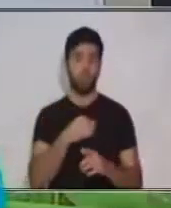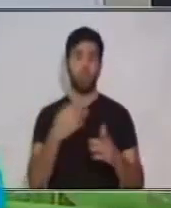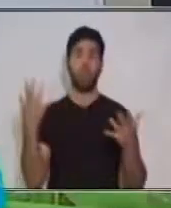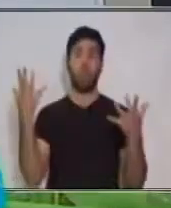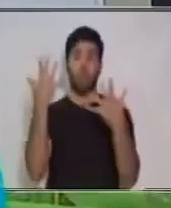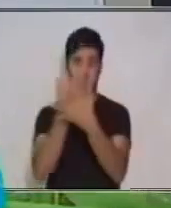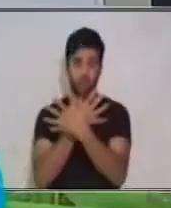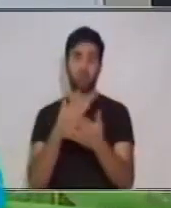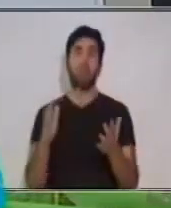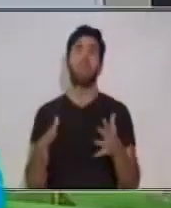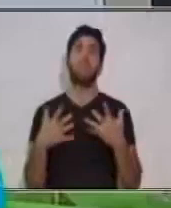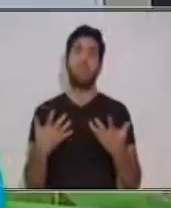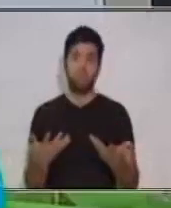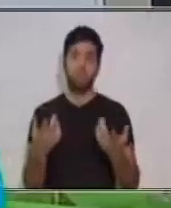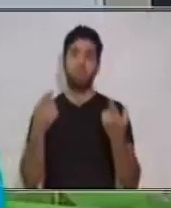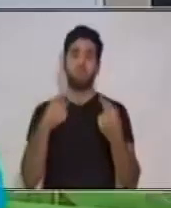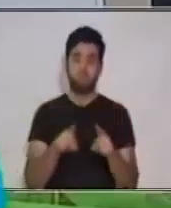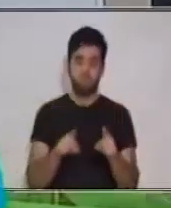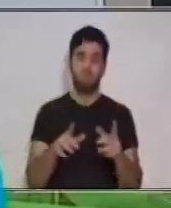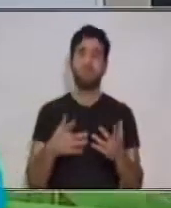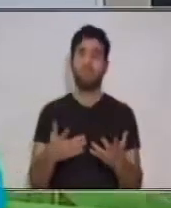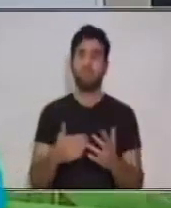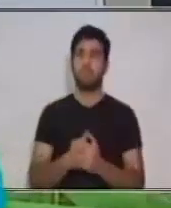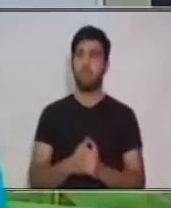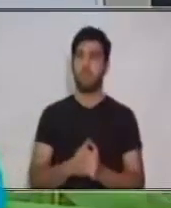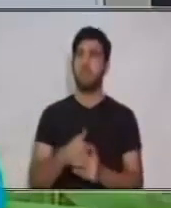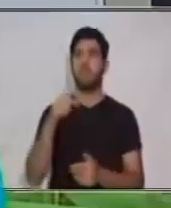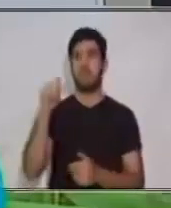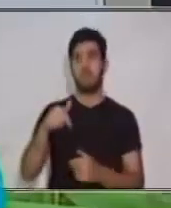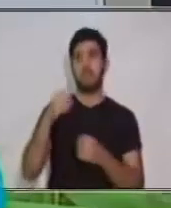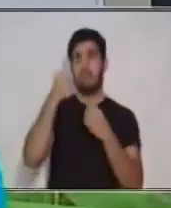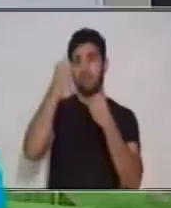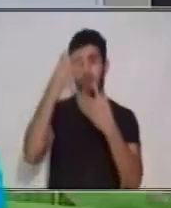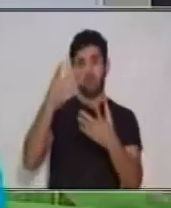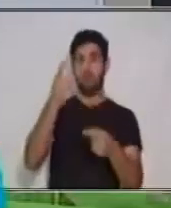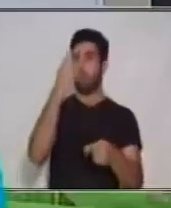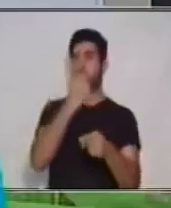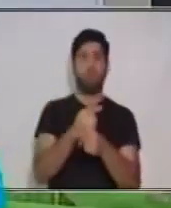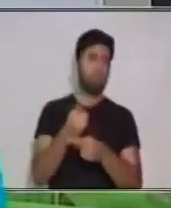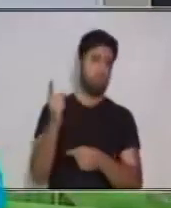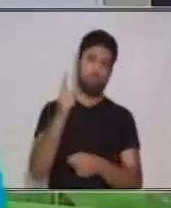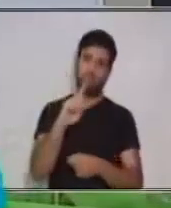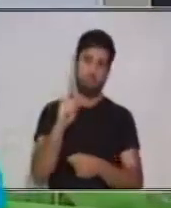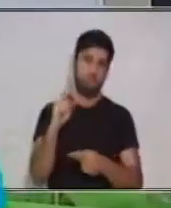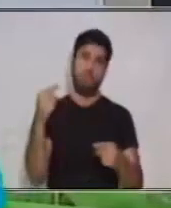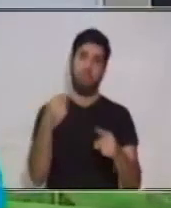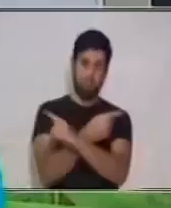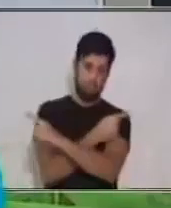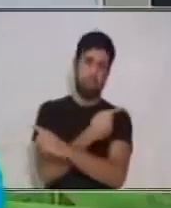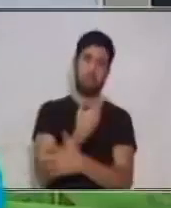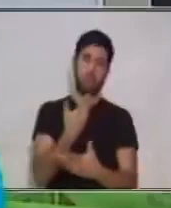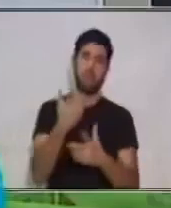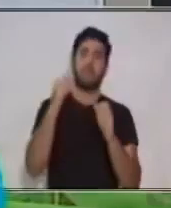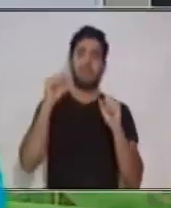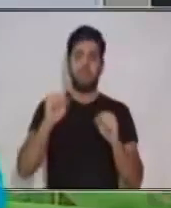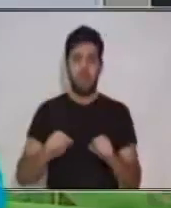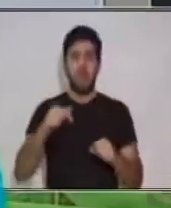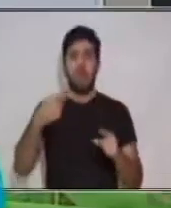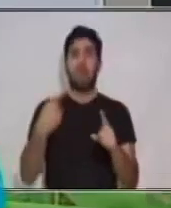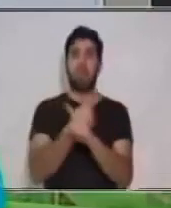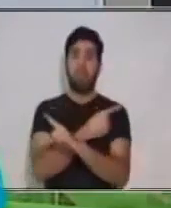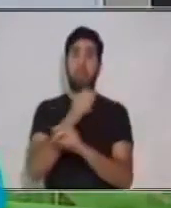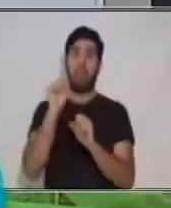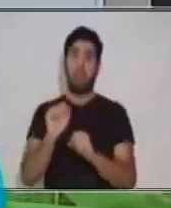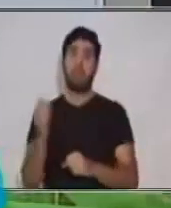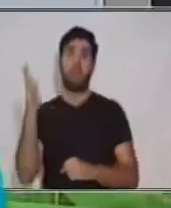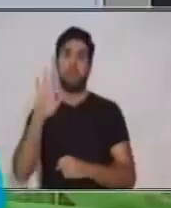datos, lo que estaríamos proporcionando es una información incorrecta. Y a veces esa información incorrecta puede